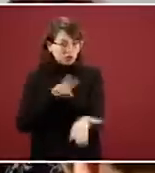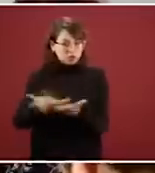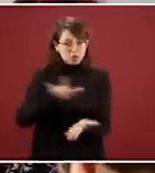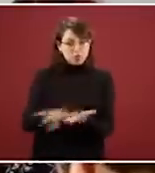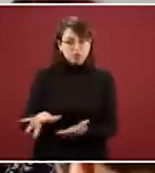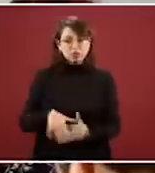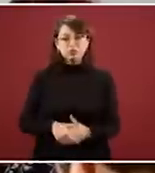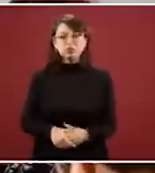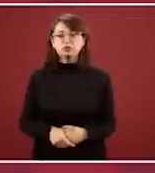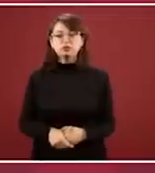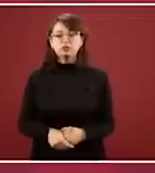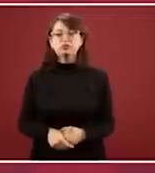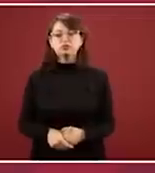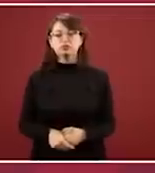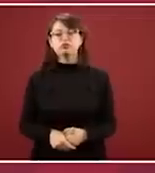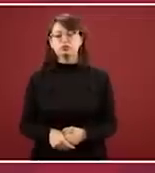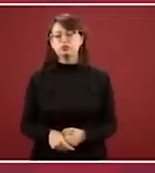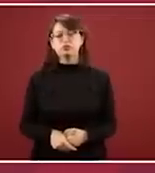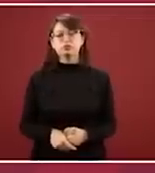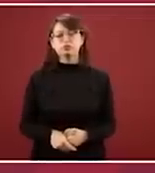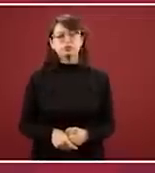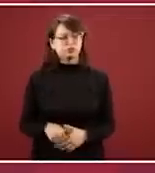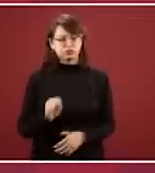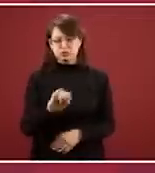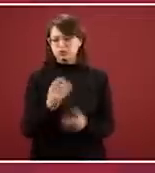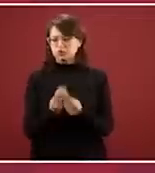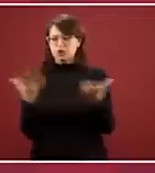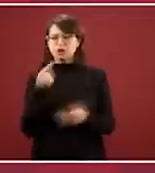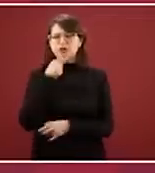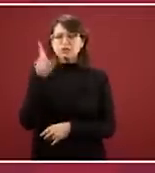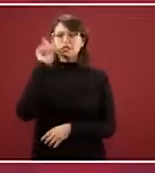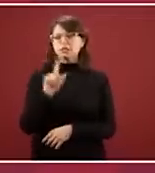Pues sí, nosotros tenemos que apoyar a las niñas, a los niños,